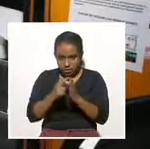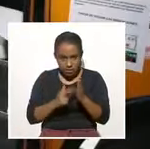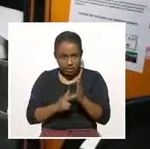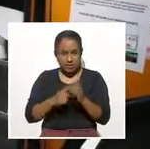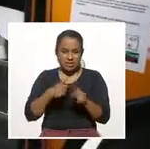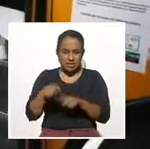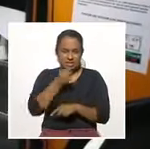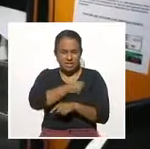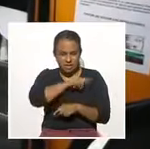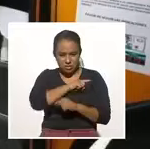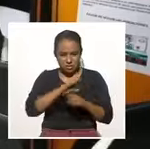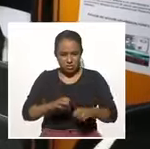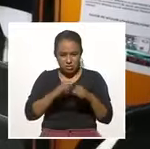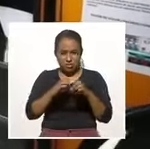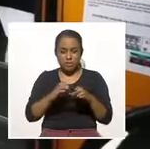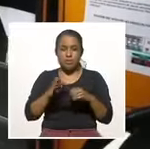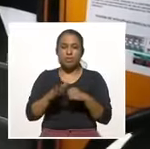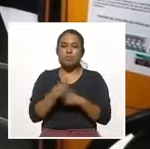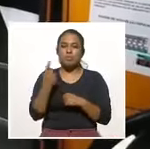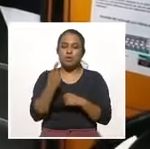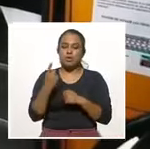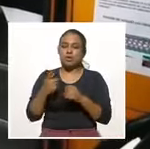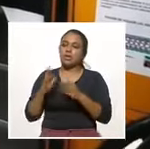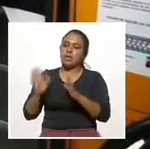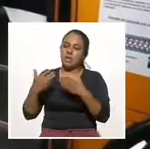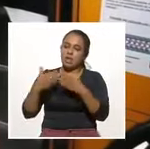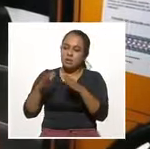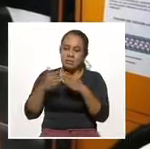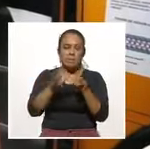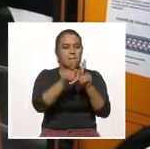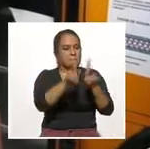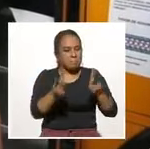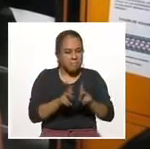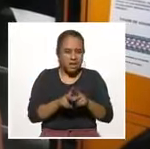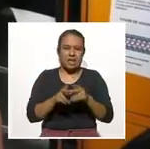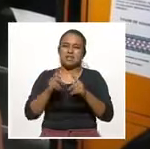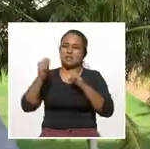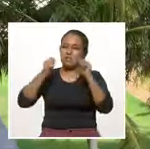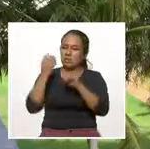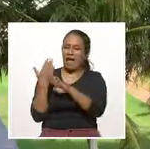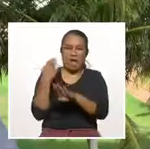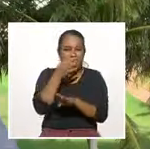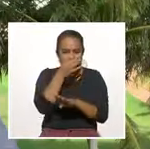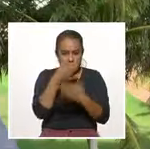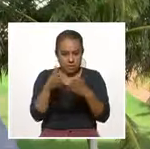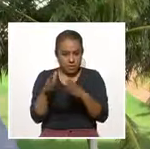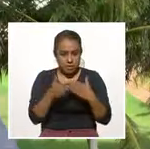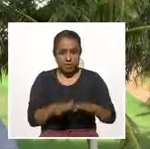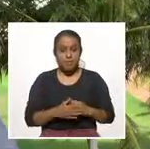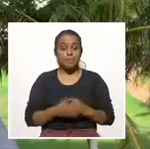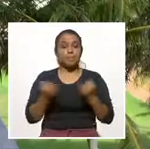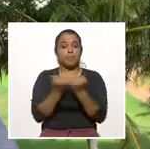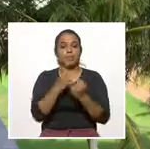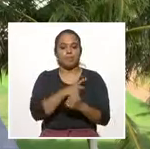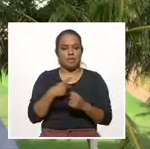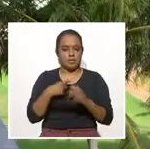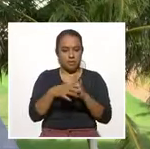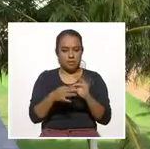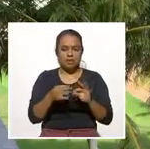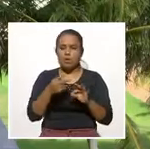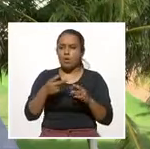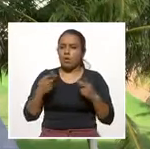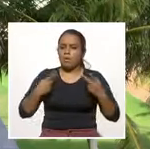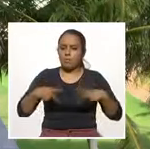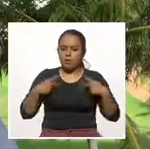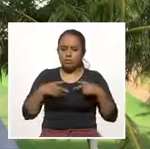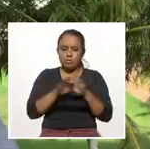medidas sanitarias luego de la reciente reapertura de centros comerciales y turísticos. También debemos hablar de la participación del hombre en